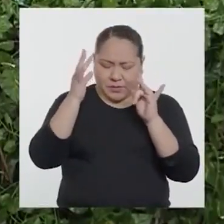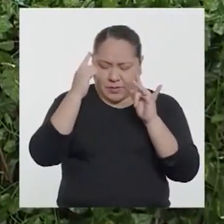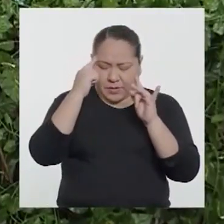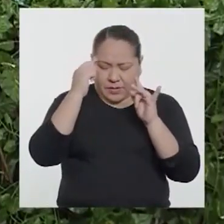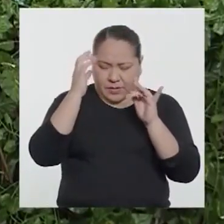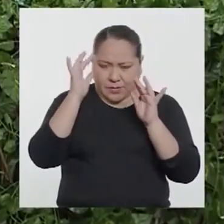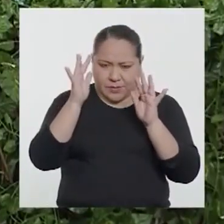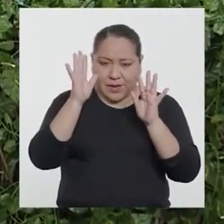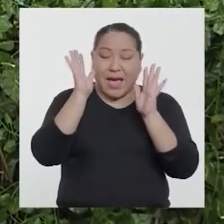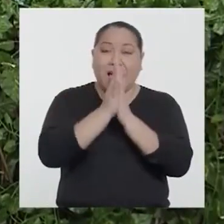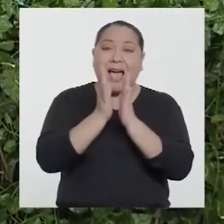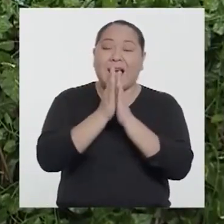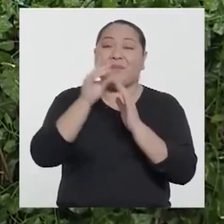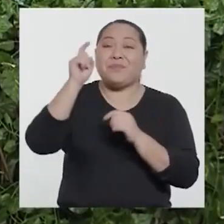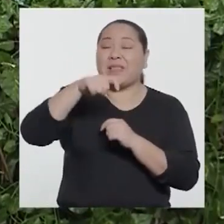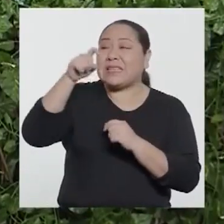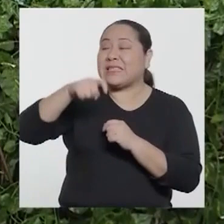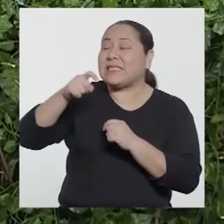A ver.